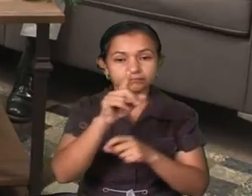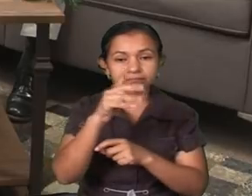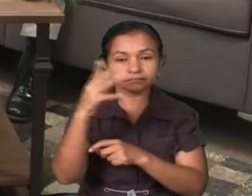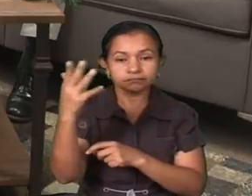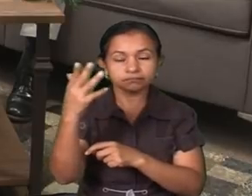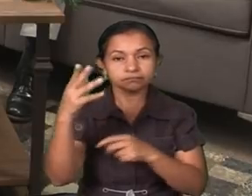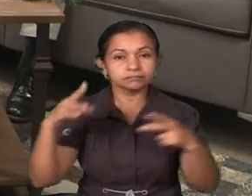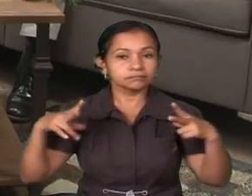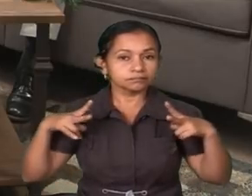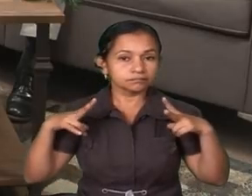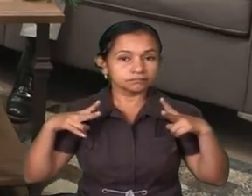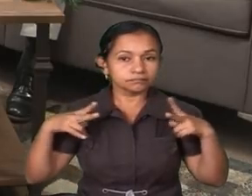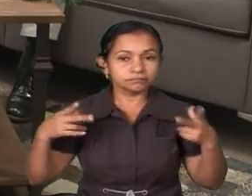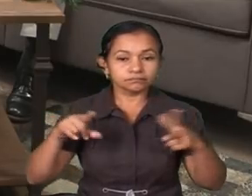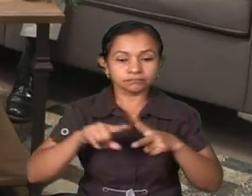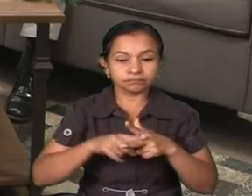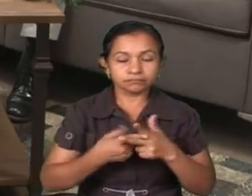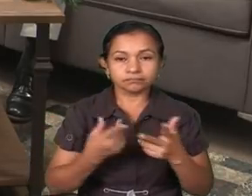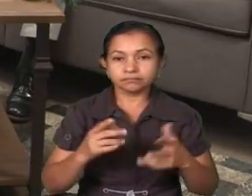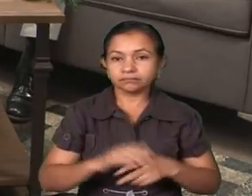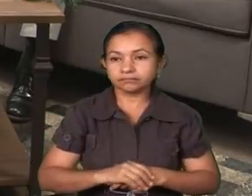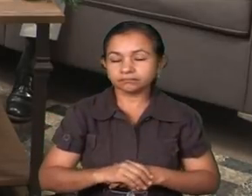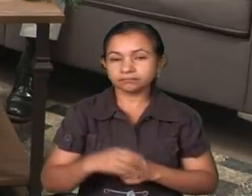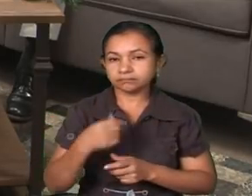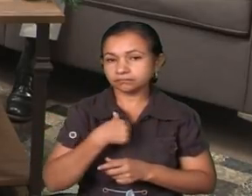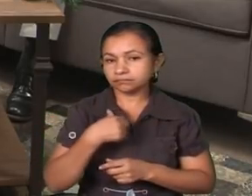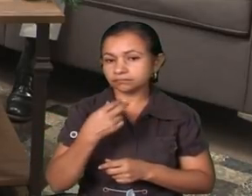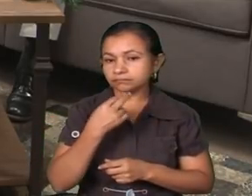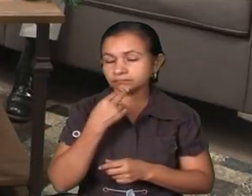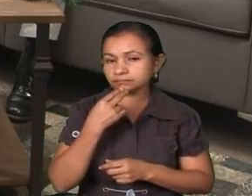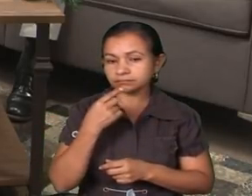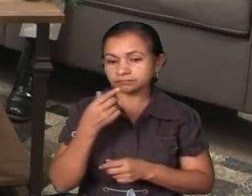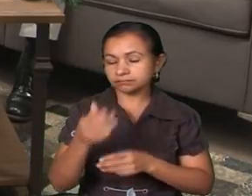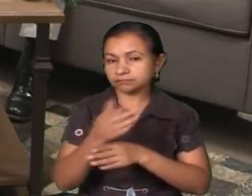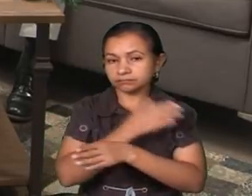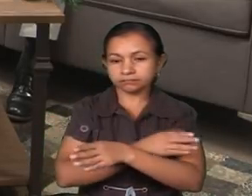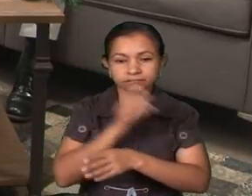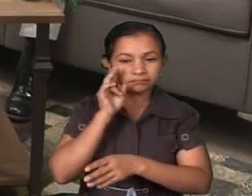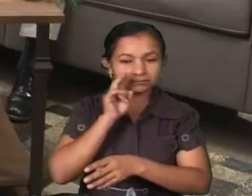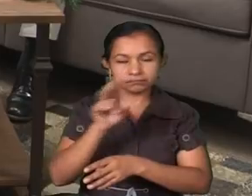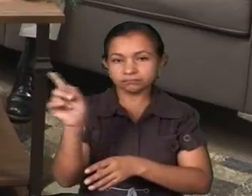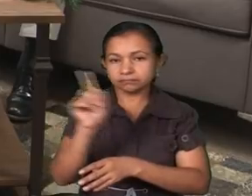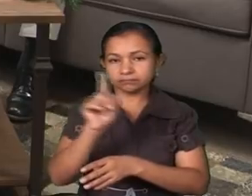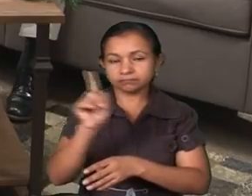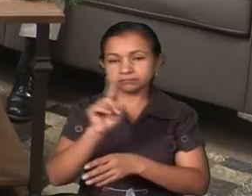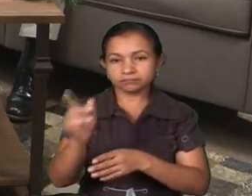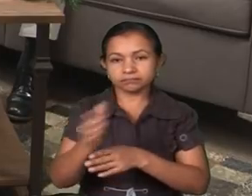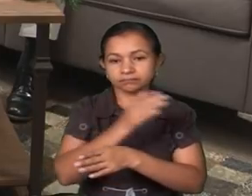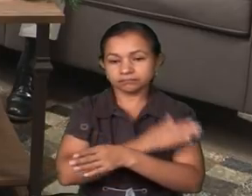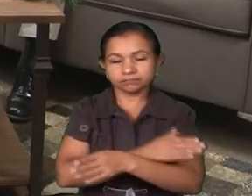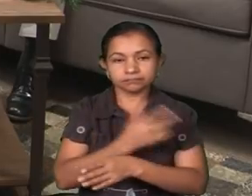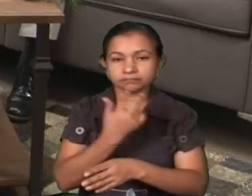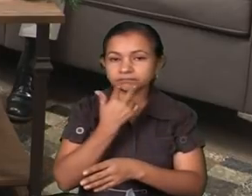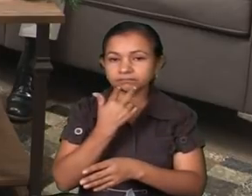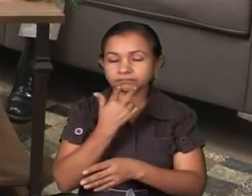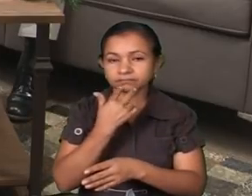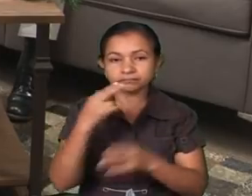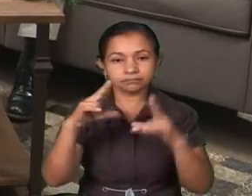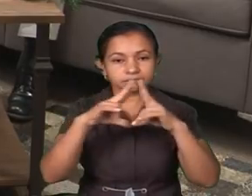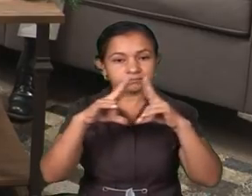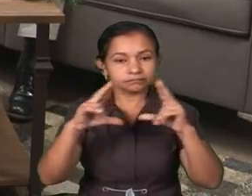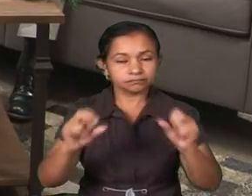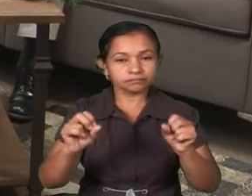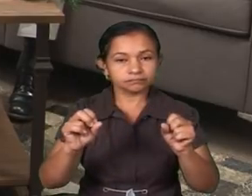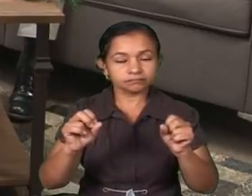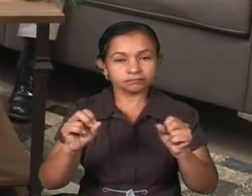abril? Yo no había visto algo parecido a lo que sucedió en Nicaragua en